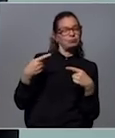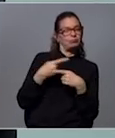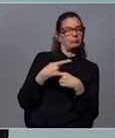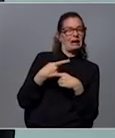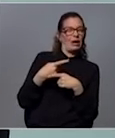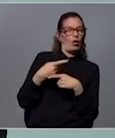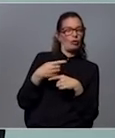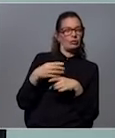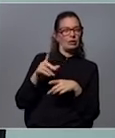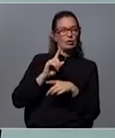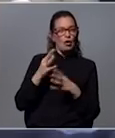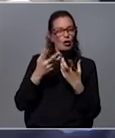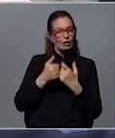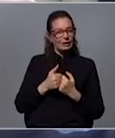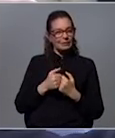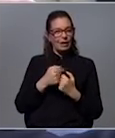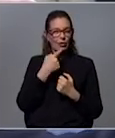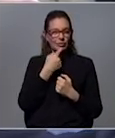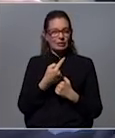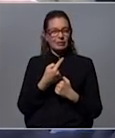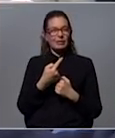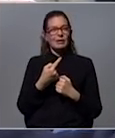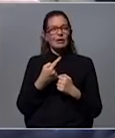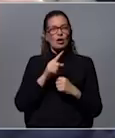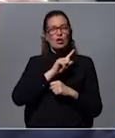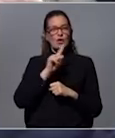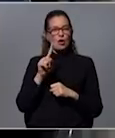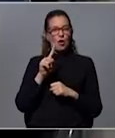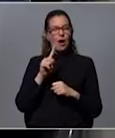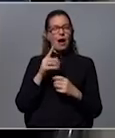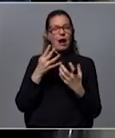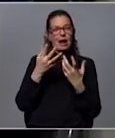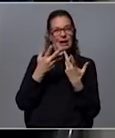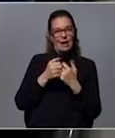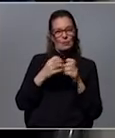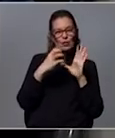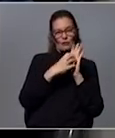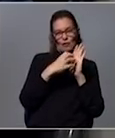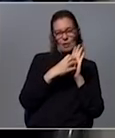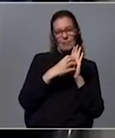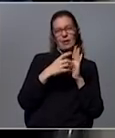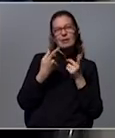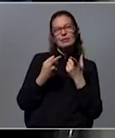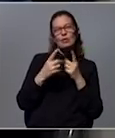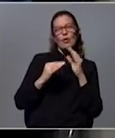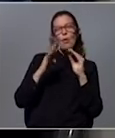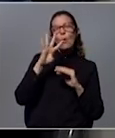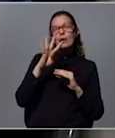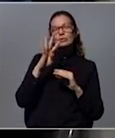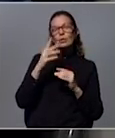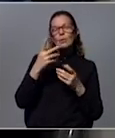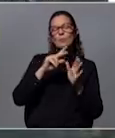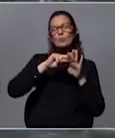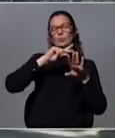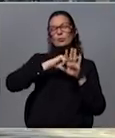que de un modo más organizado concentra la articulación no a la reforma desde ese ámbito se cuestionan las cuatro propuestas del